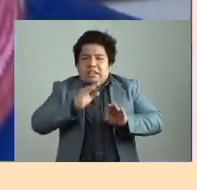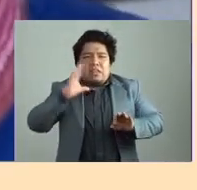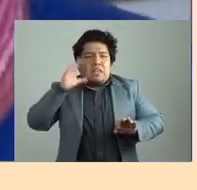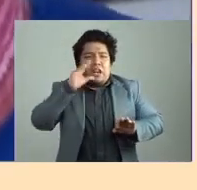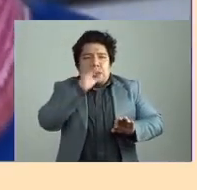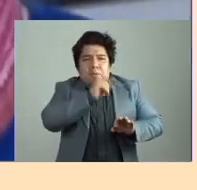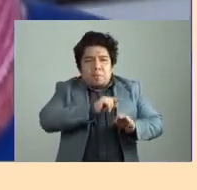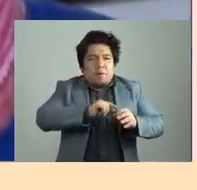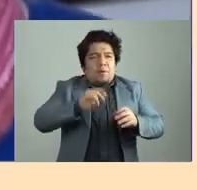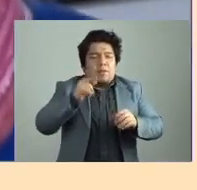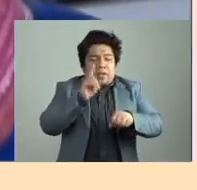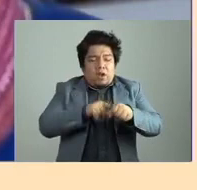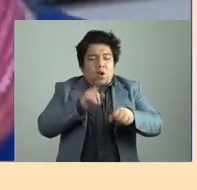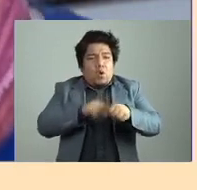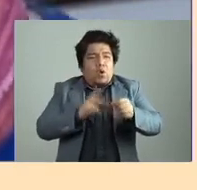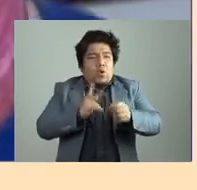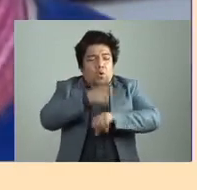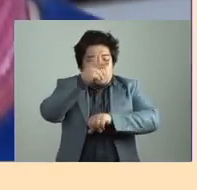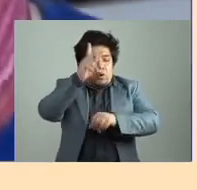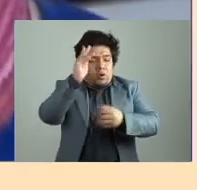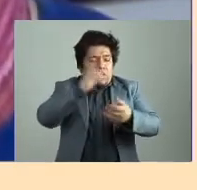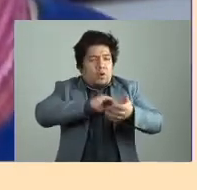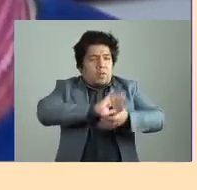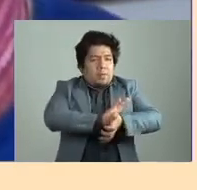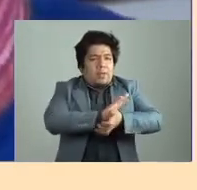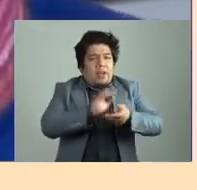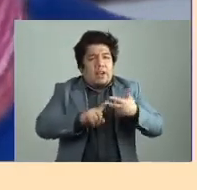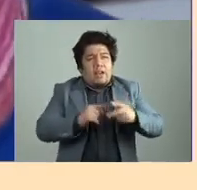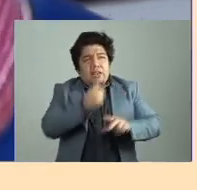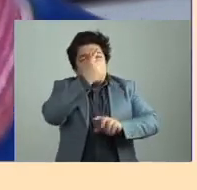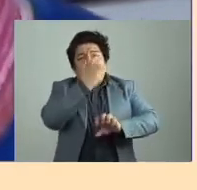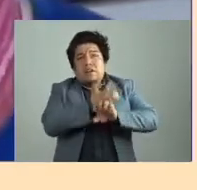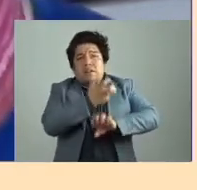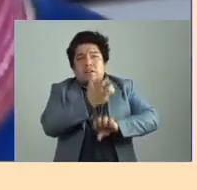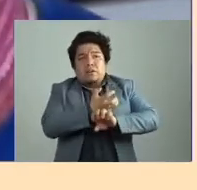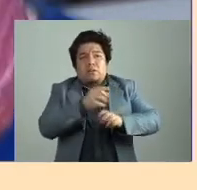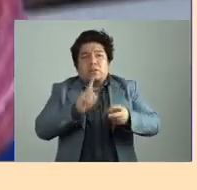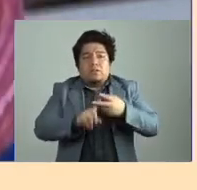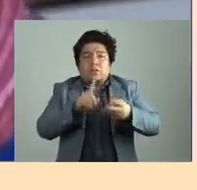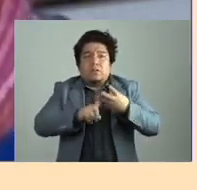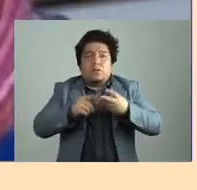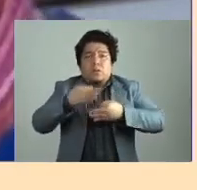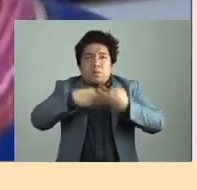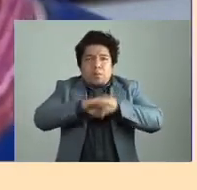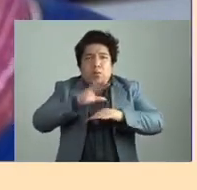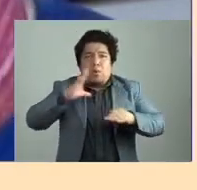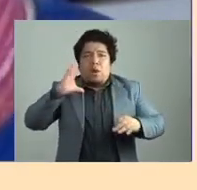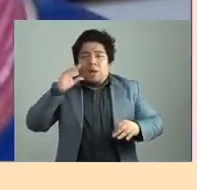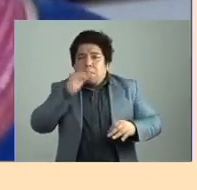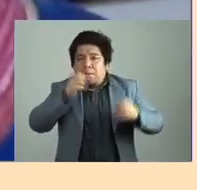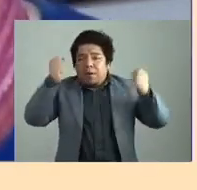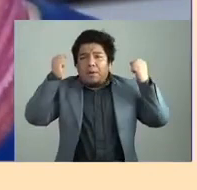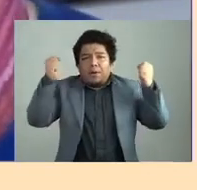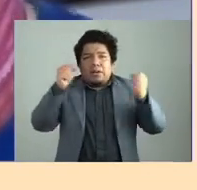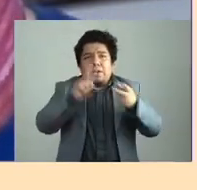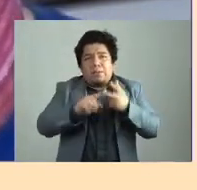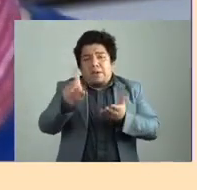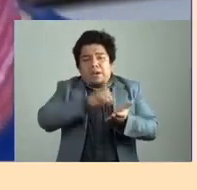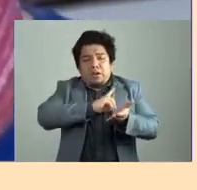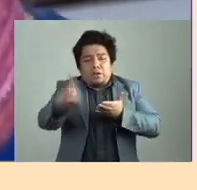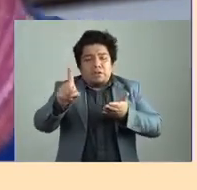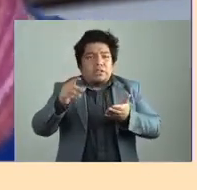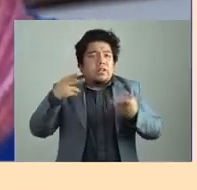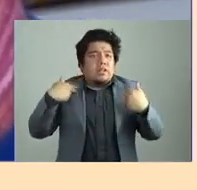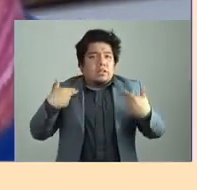patada en el de los eeuu no en movimiento negro el movimiento por los derechos civiles de la